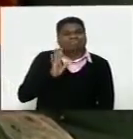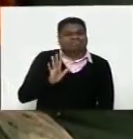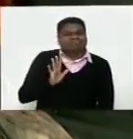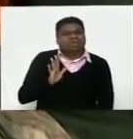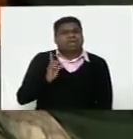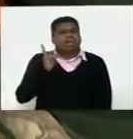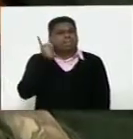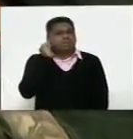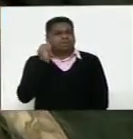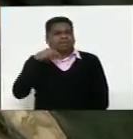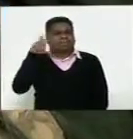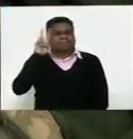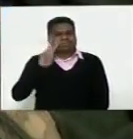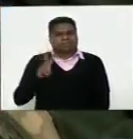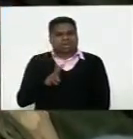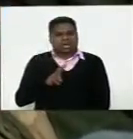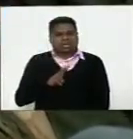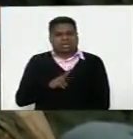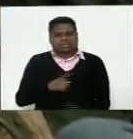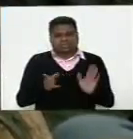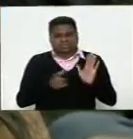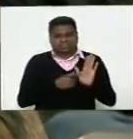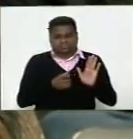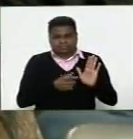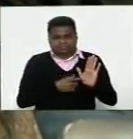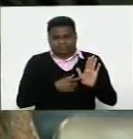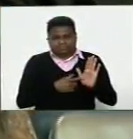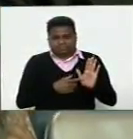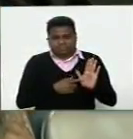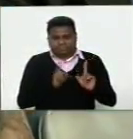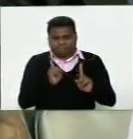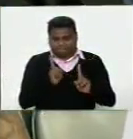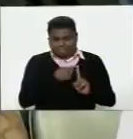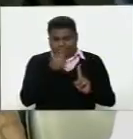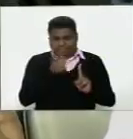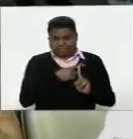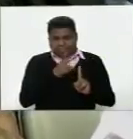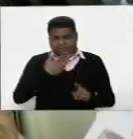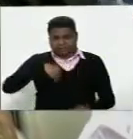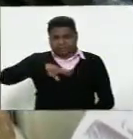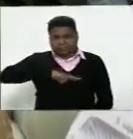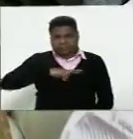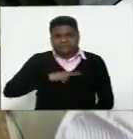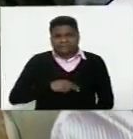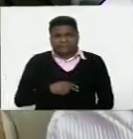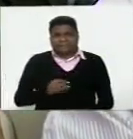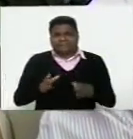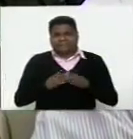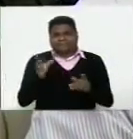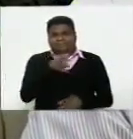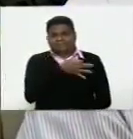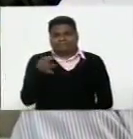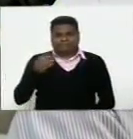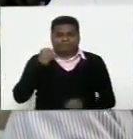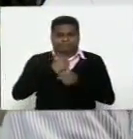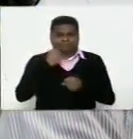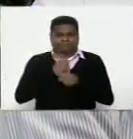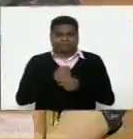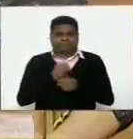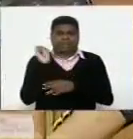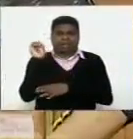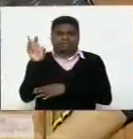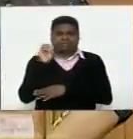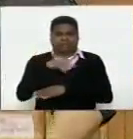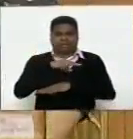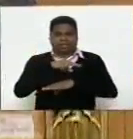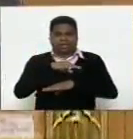mujeres venezolanas somos protagonistas. Más allá del extraordinario papel en nuestra Asamblea